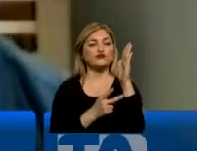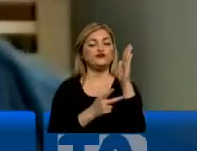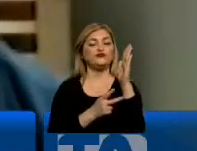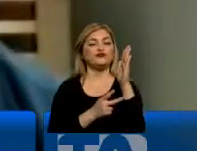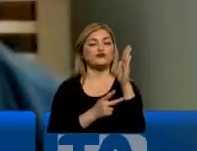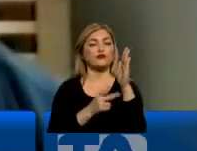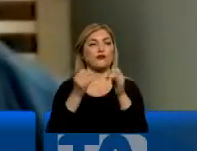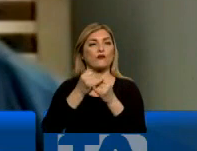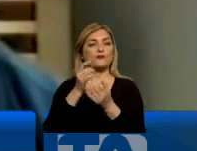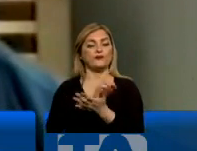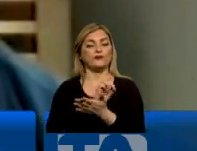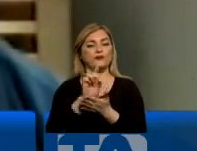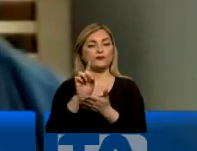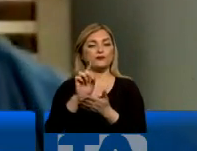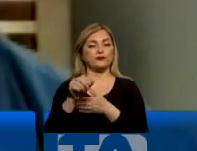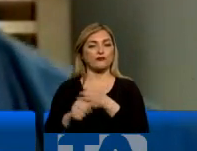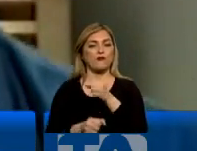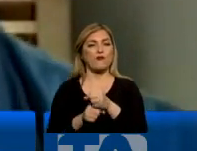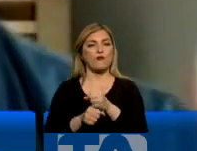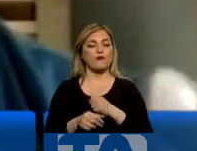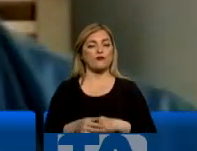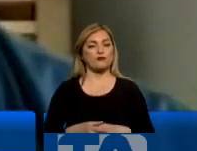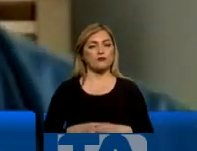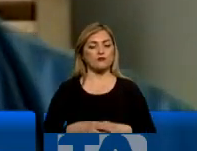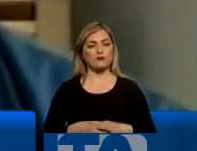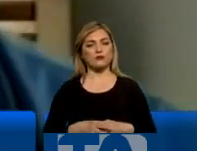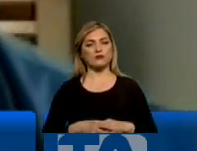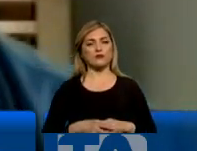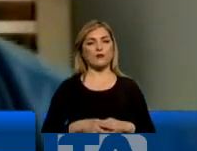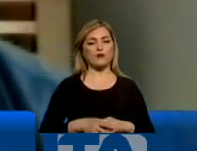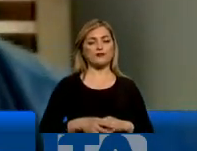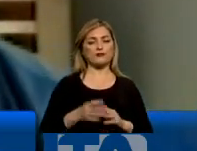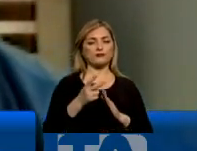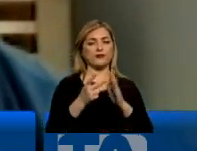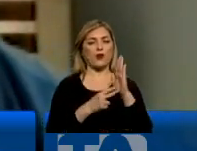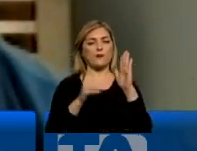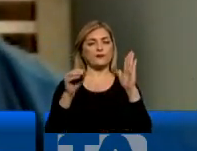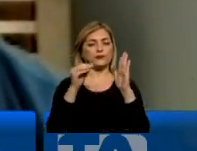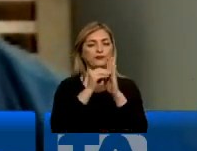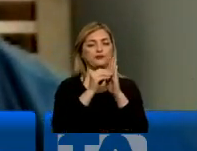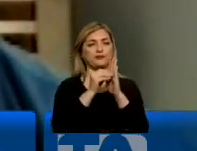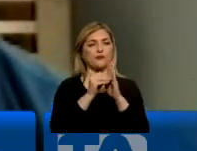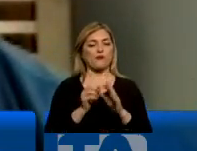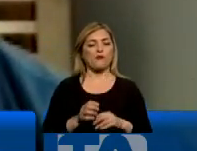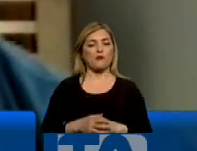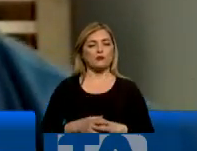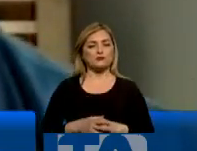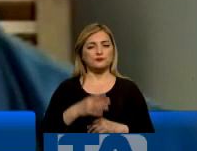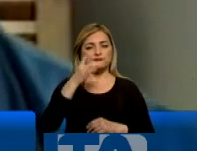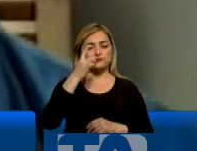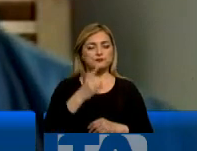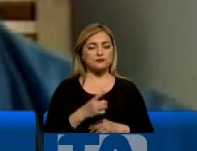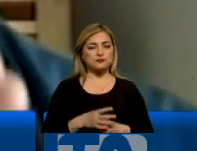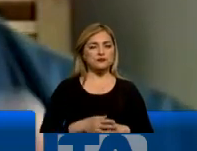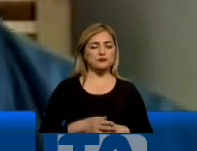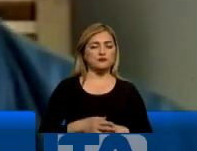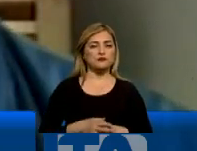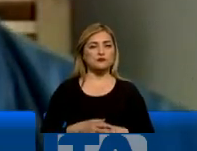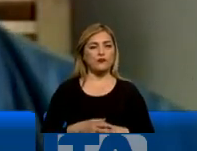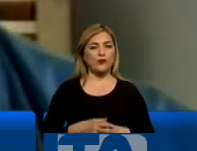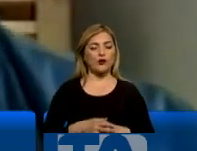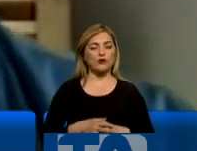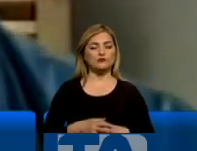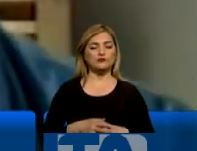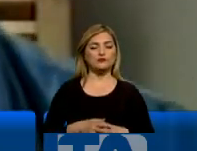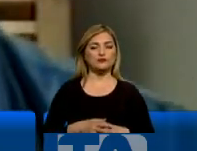la última semana del año y donde estaba dentro del orden del día avanzar en estas definiciones, es decir, existen